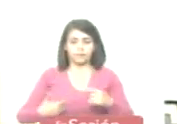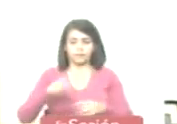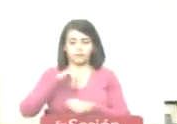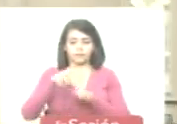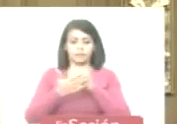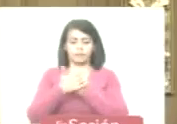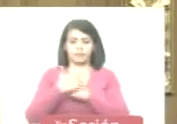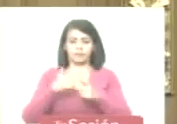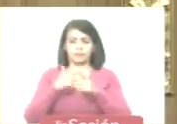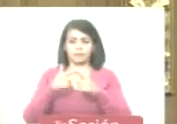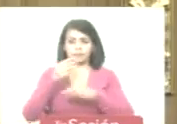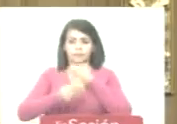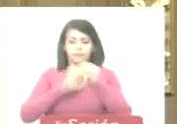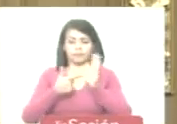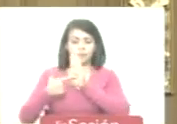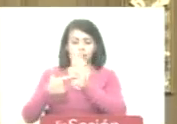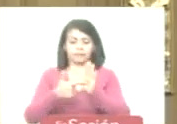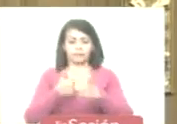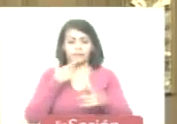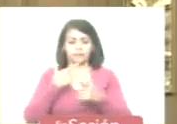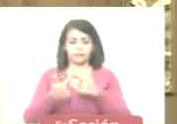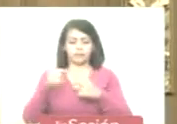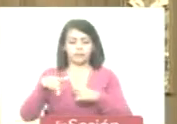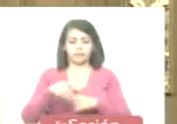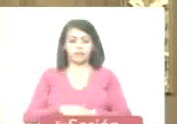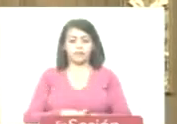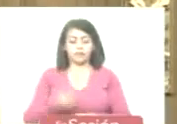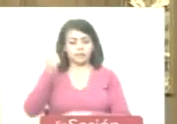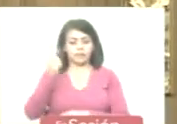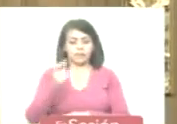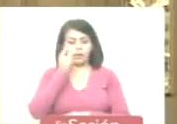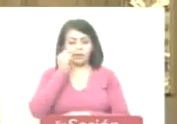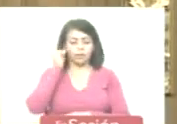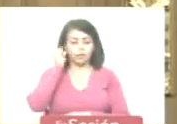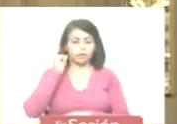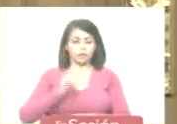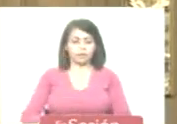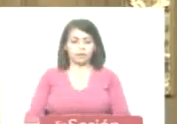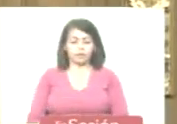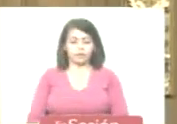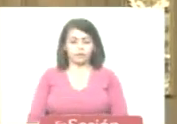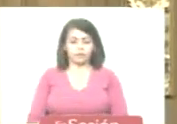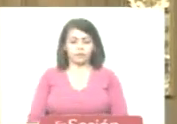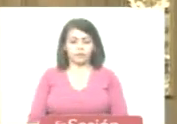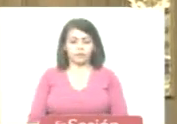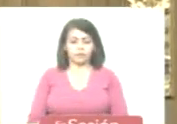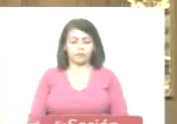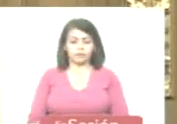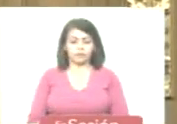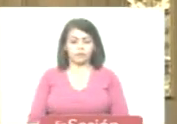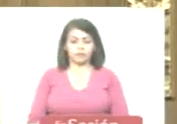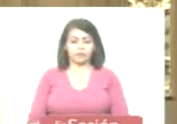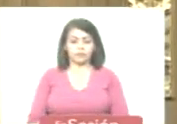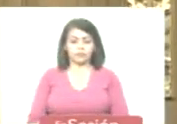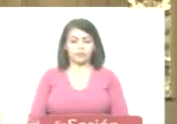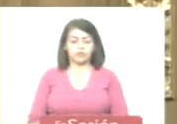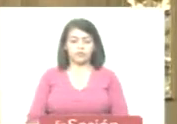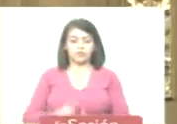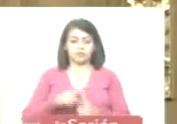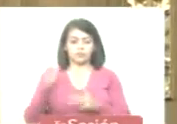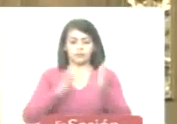Rodríguez, segunda vicepresidenta, colegas diputados y diputadas. Por aquí pasó, compadre,